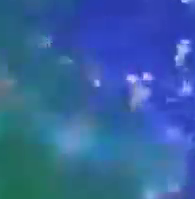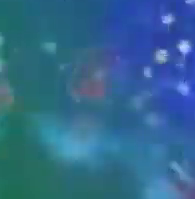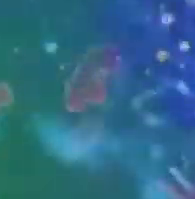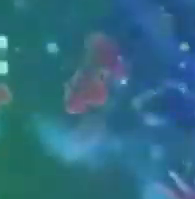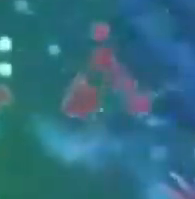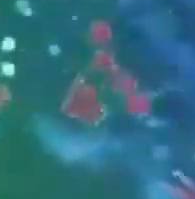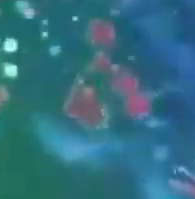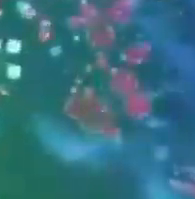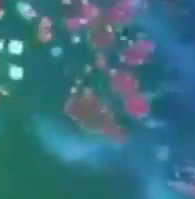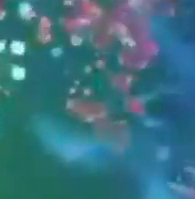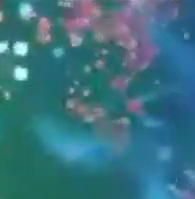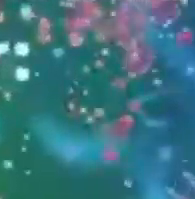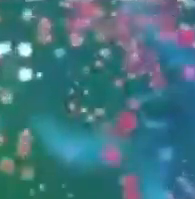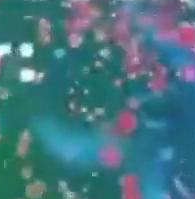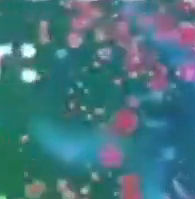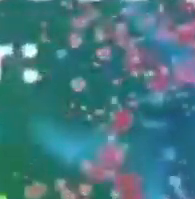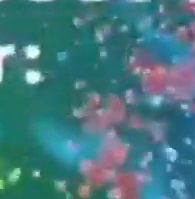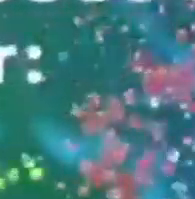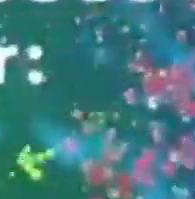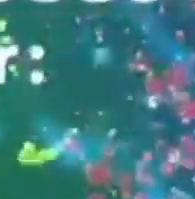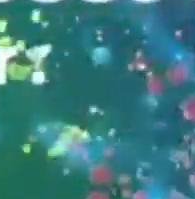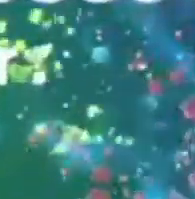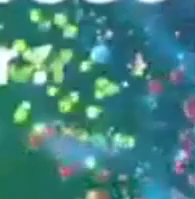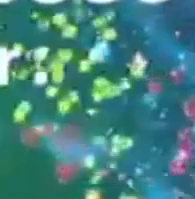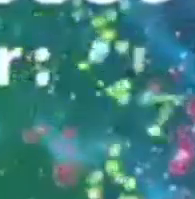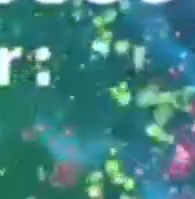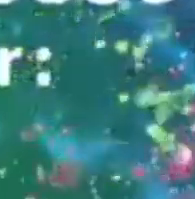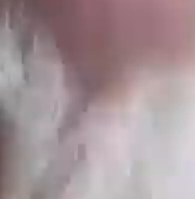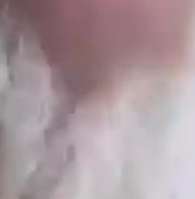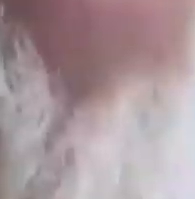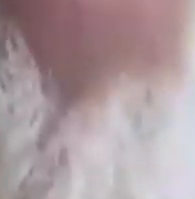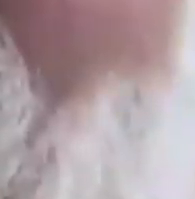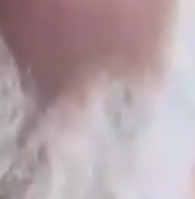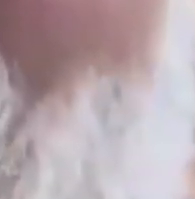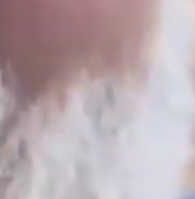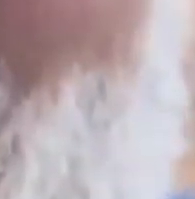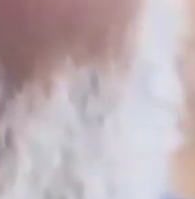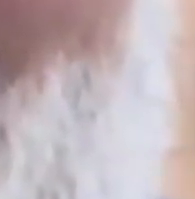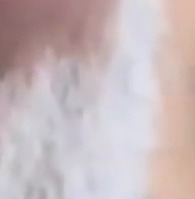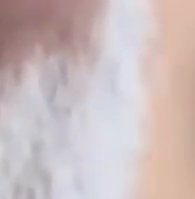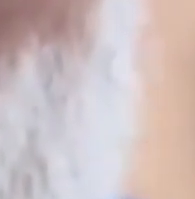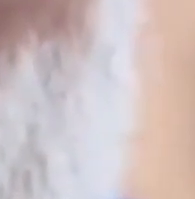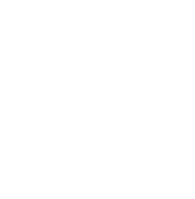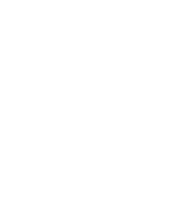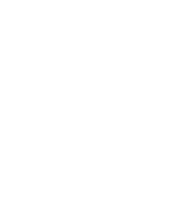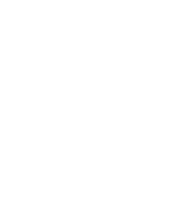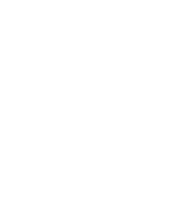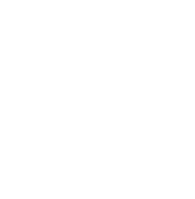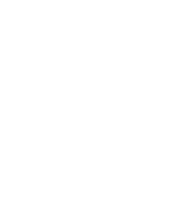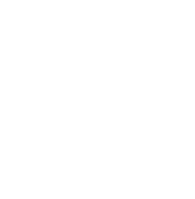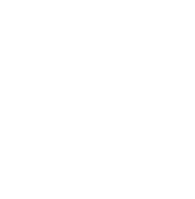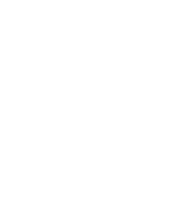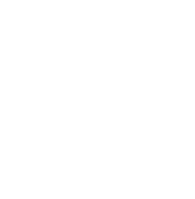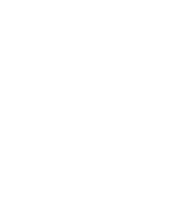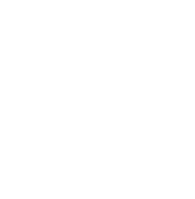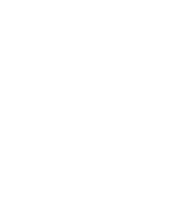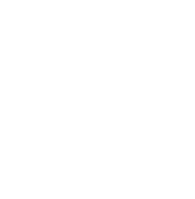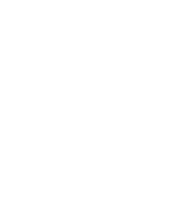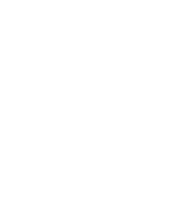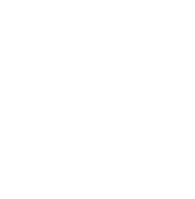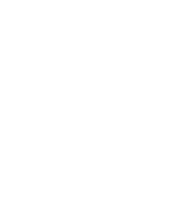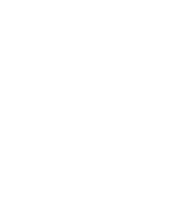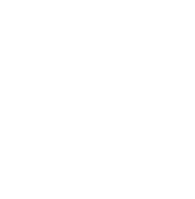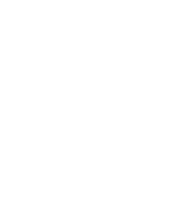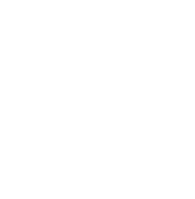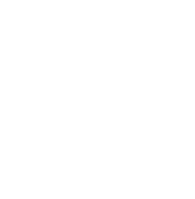dificultad respiratoria, consulta de inmediato a los servicios de salud. Evitar el contagio es responsabilidad de todos. Ministerio de Salud y